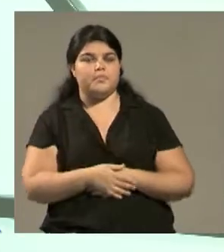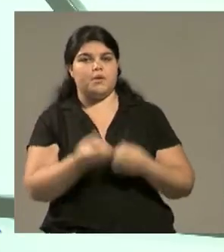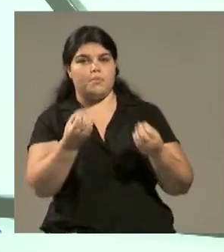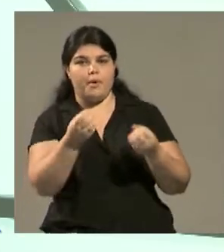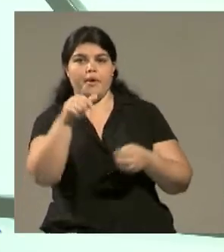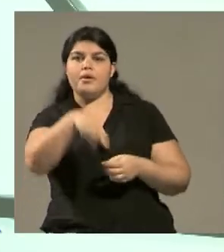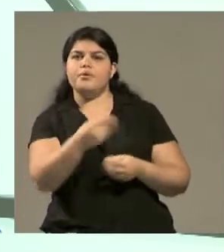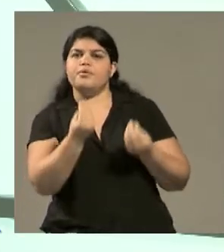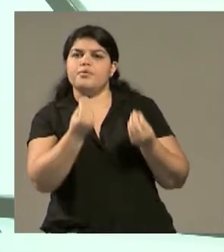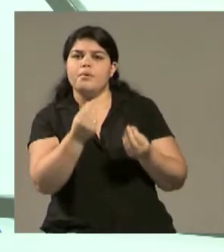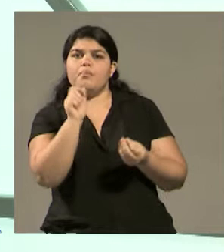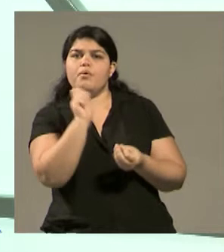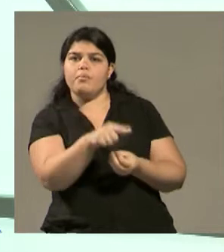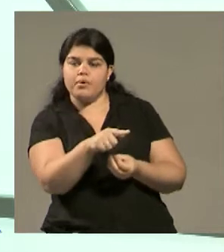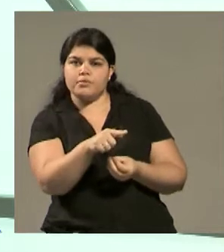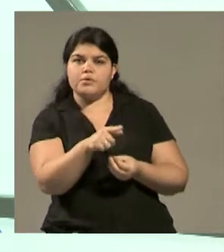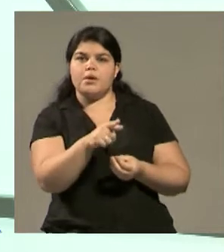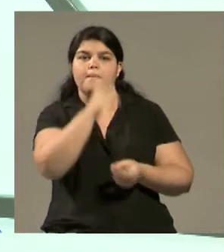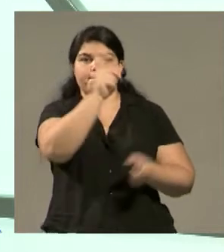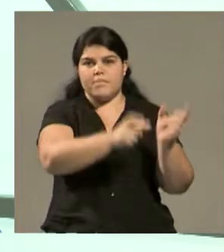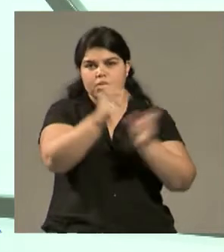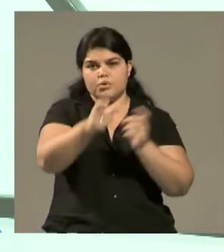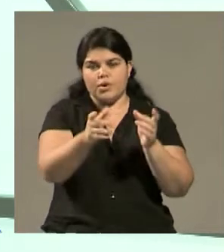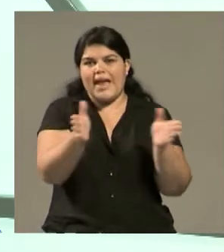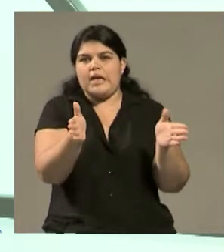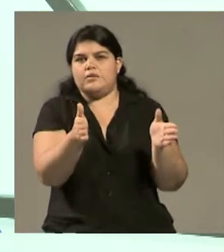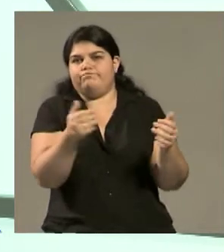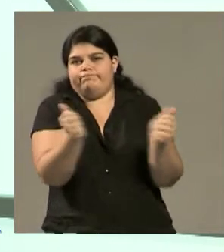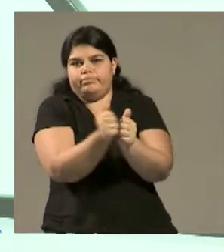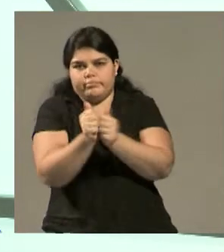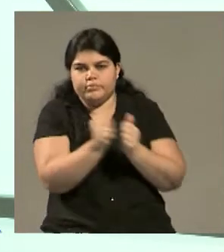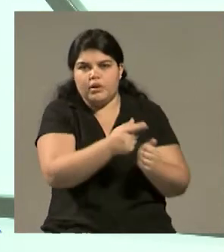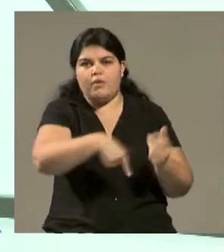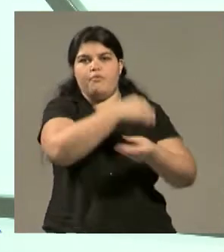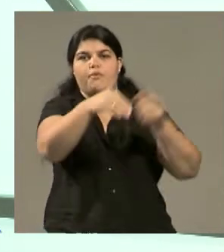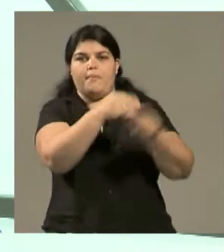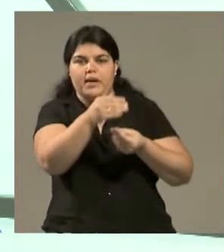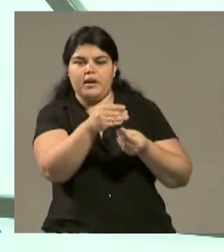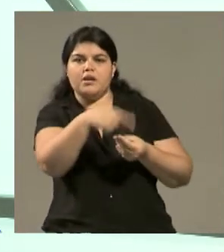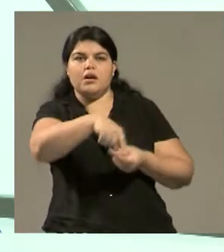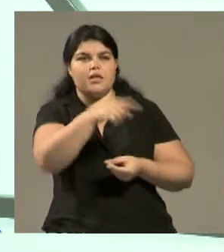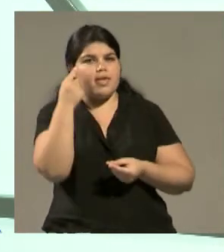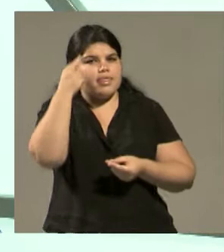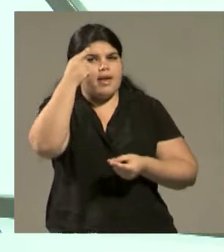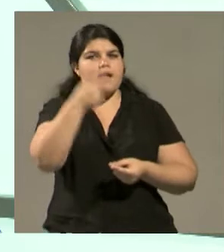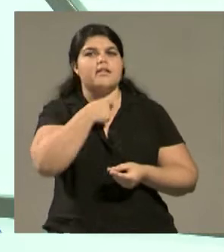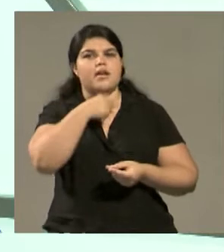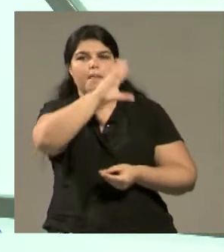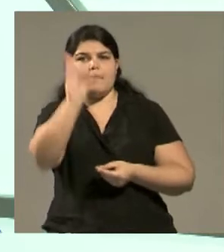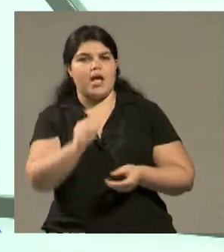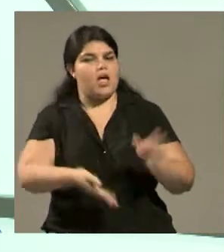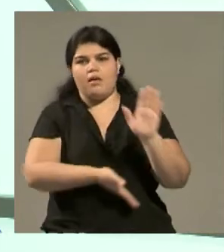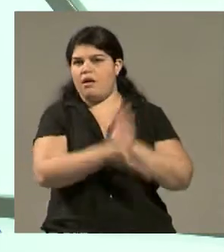viviendo vos y las personas que están alrededor tuyo también están en las mismas condiciones, digamos, tener la idea de abandonar el país para buscar